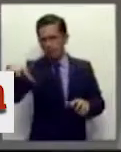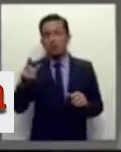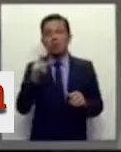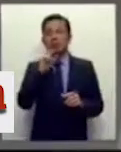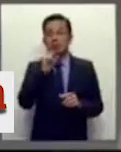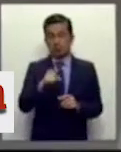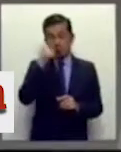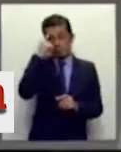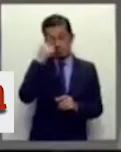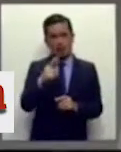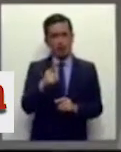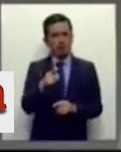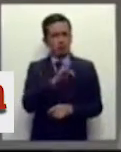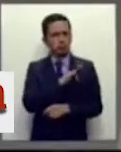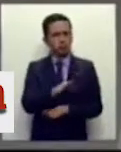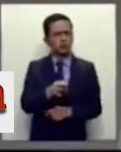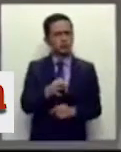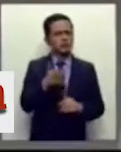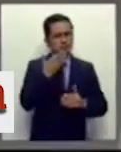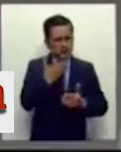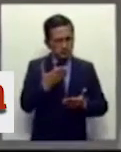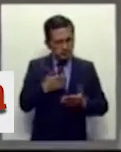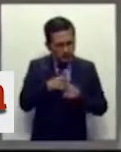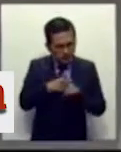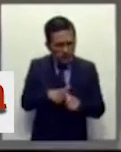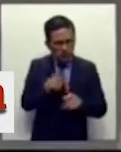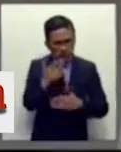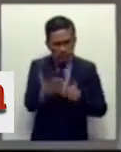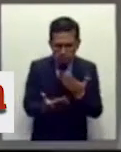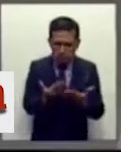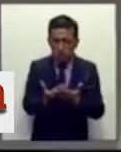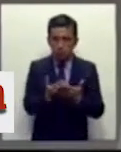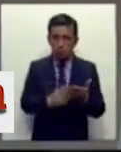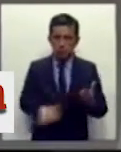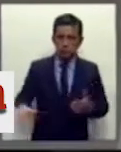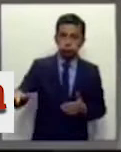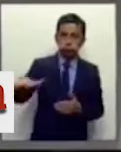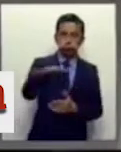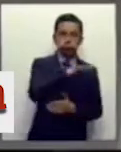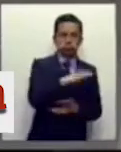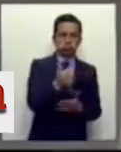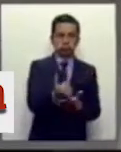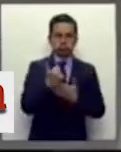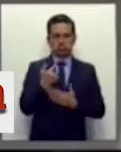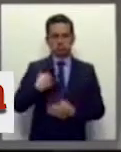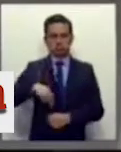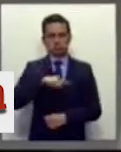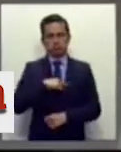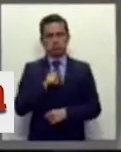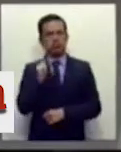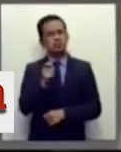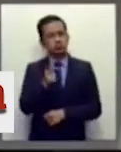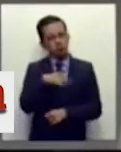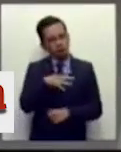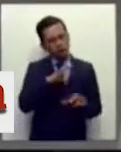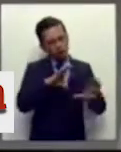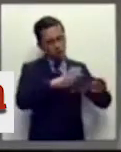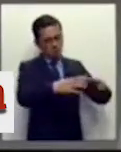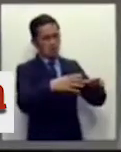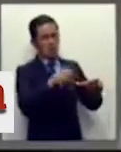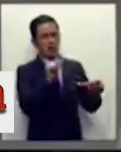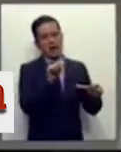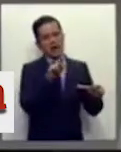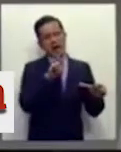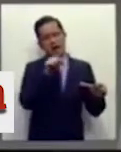que para la continuidad de los servicios ambientales que estos nos proporcionan, la figura de las áreas naturales